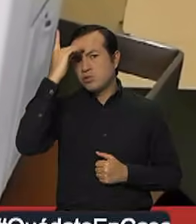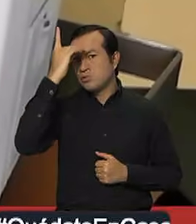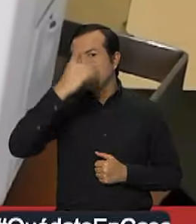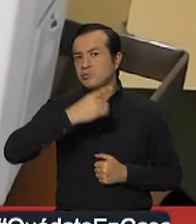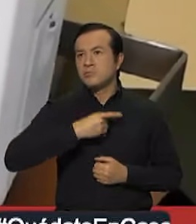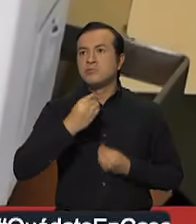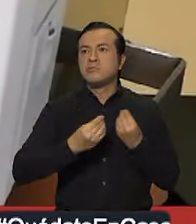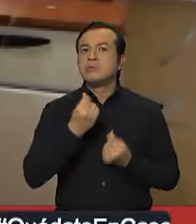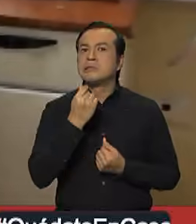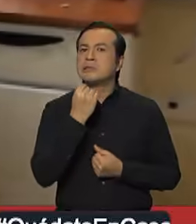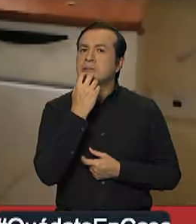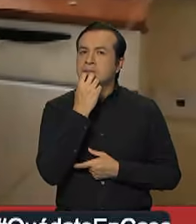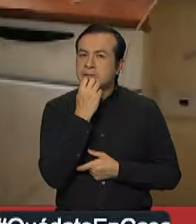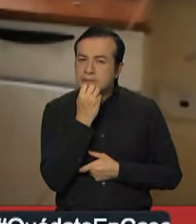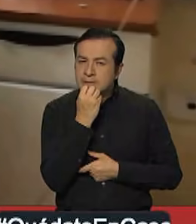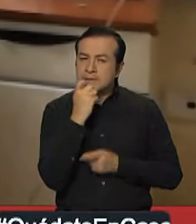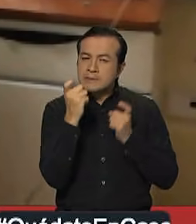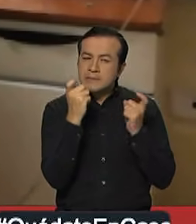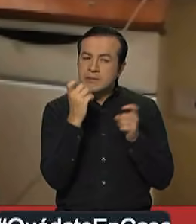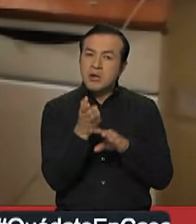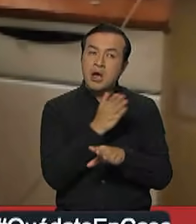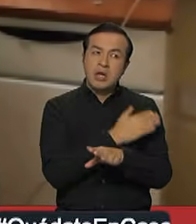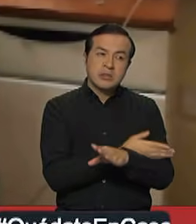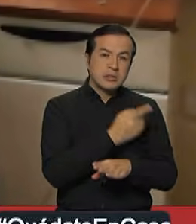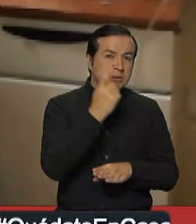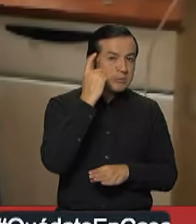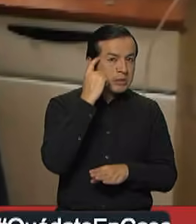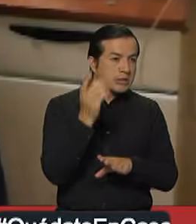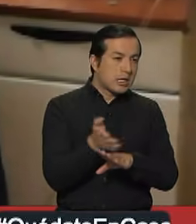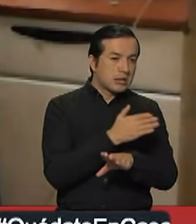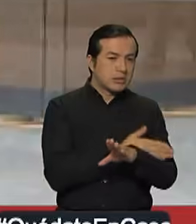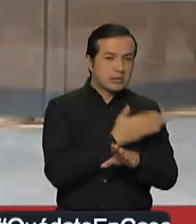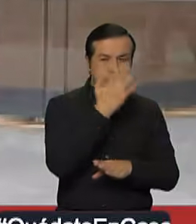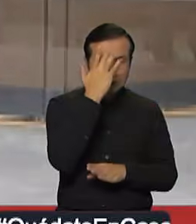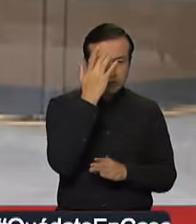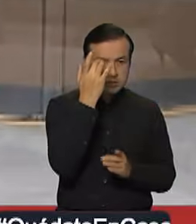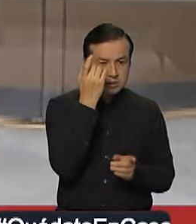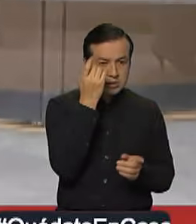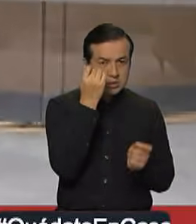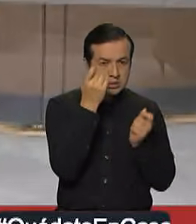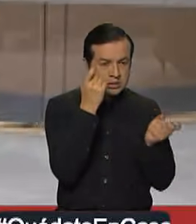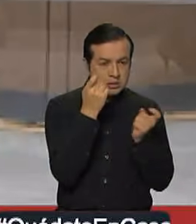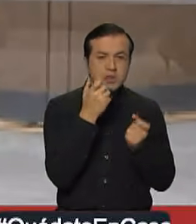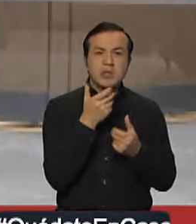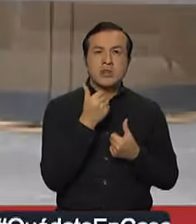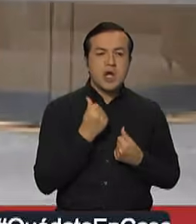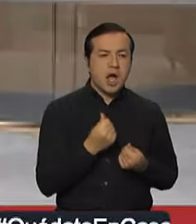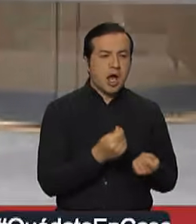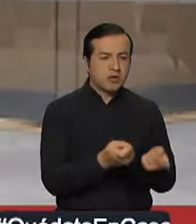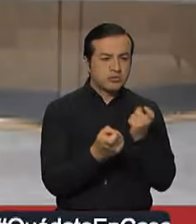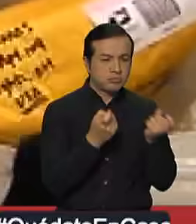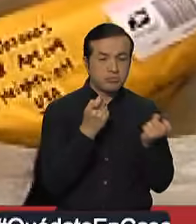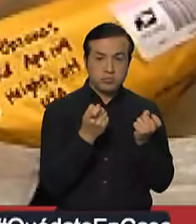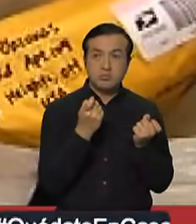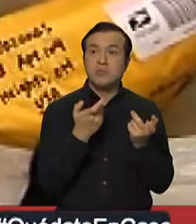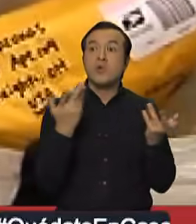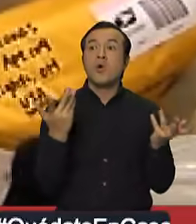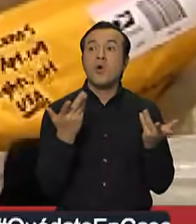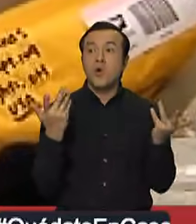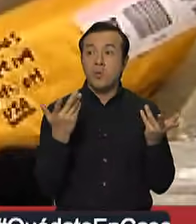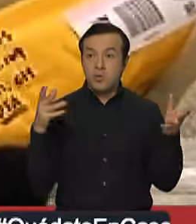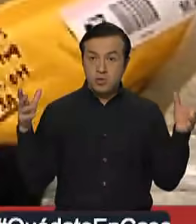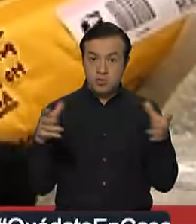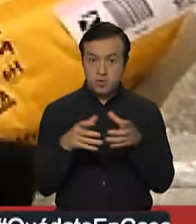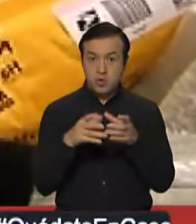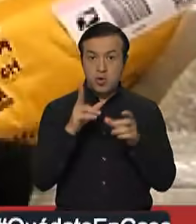medidas de austeridad pensadas antes de la pandemia del COVID-19 con el fin de recortar el gasto público. Se suprimió la Agencia de